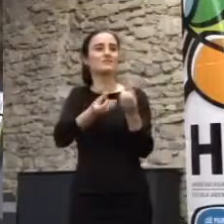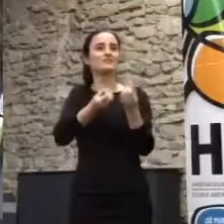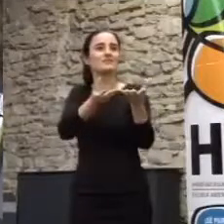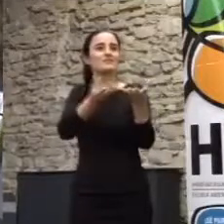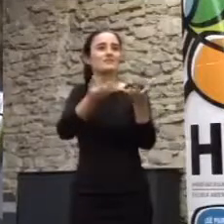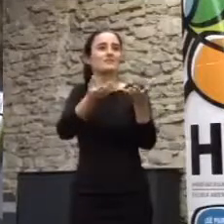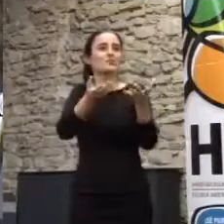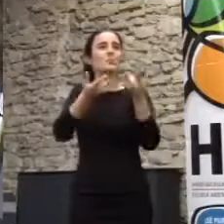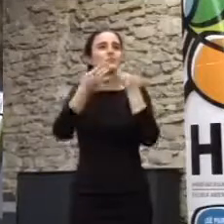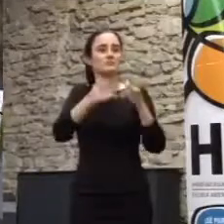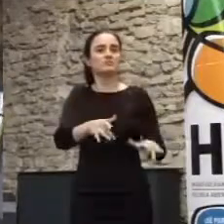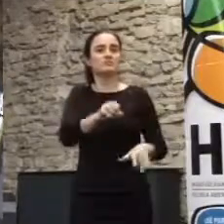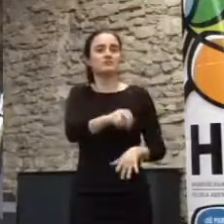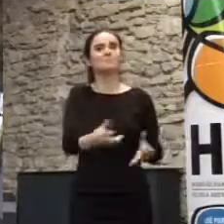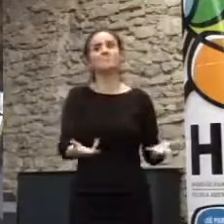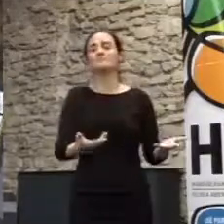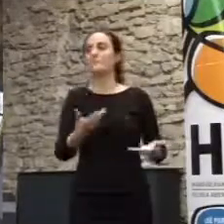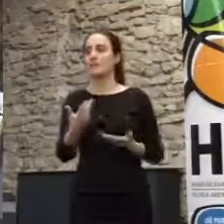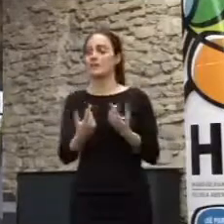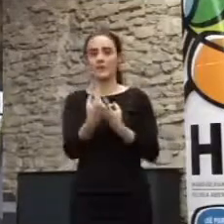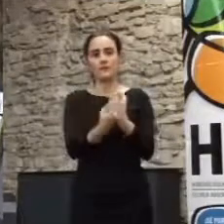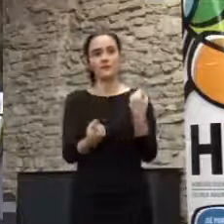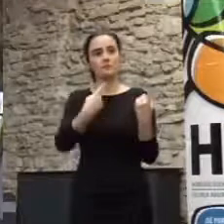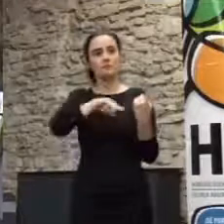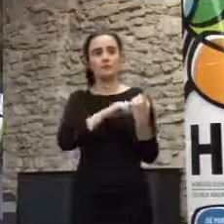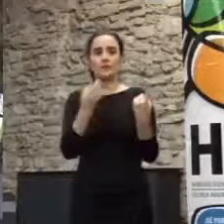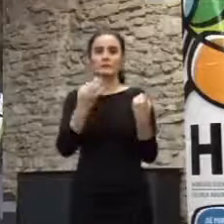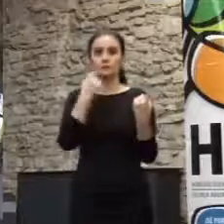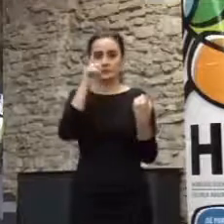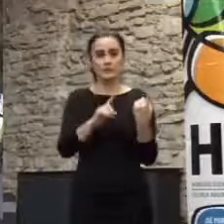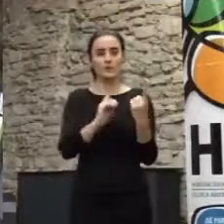de subjetividad porque no existe, al final los valoramos y además porque ya que eso...